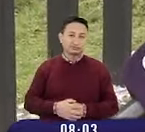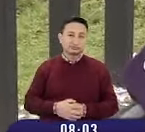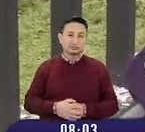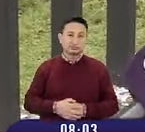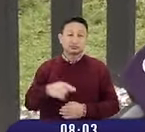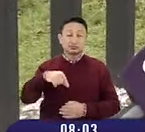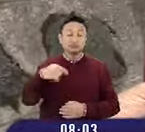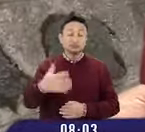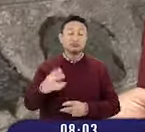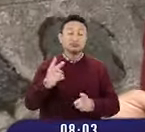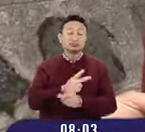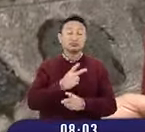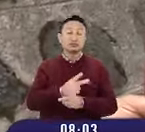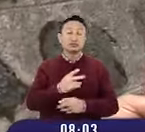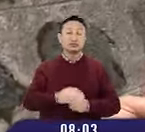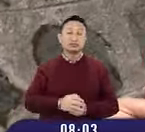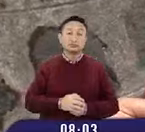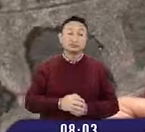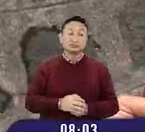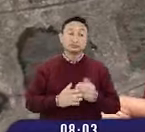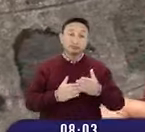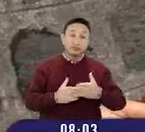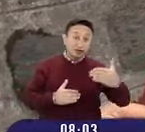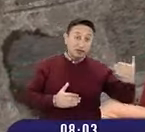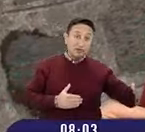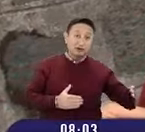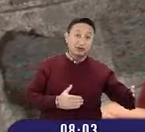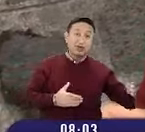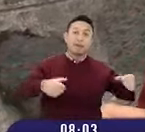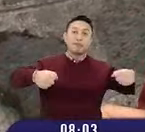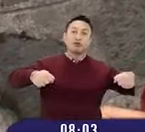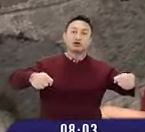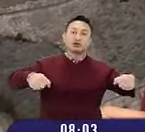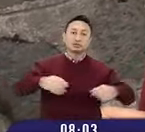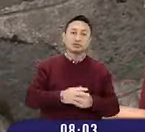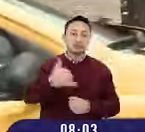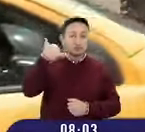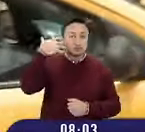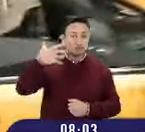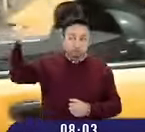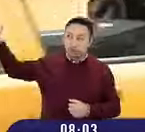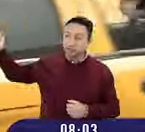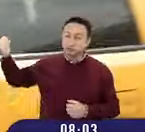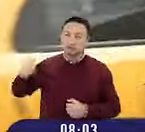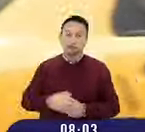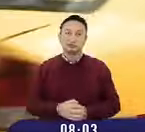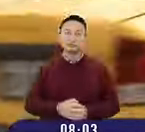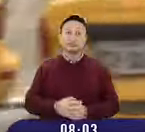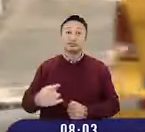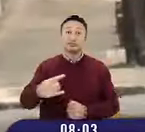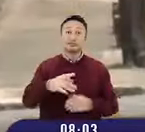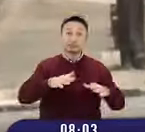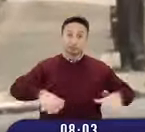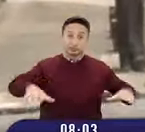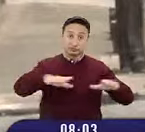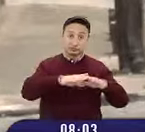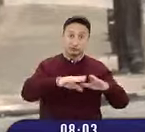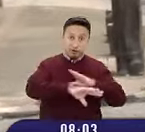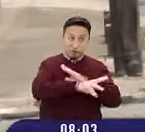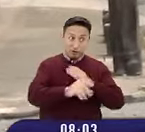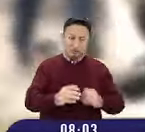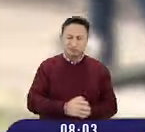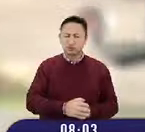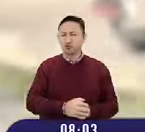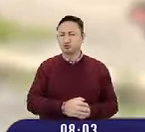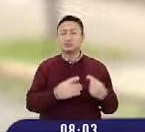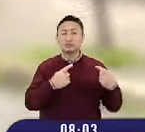a las clases así. Que por acá abajito sabían pasar una moto y te arranchaba el teléfono y así. Dicen que los robos en la zona se han vuelto el pan